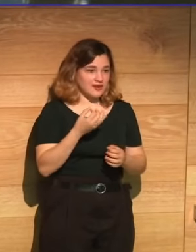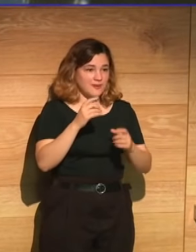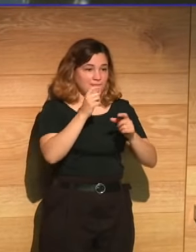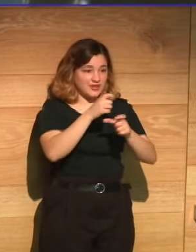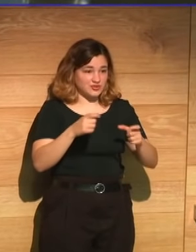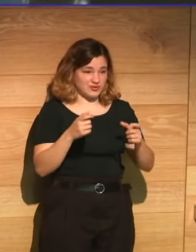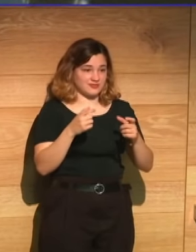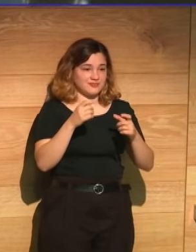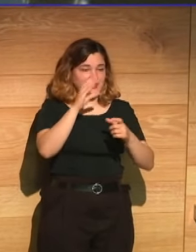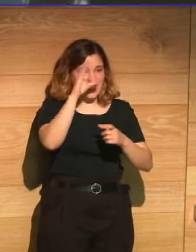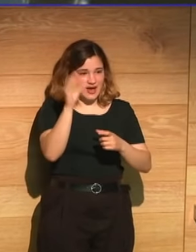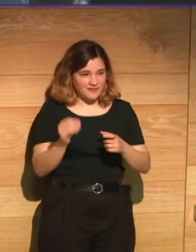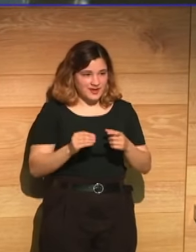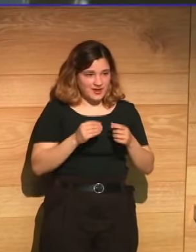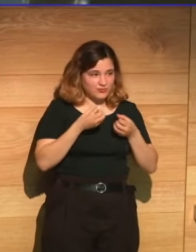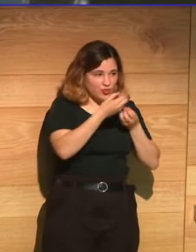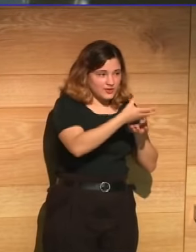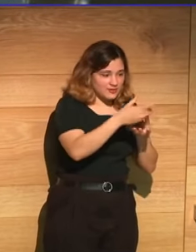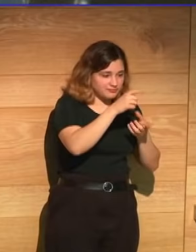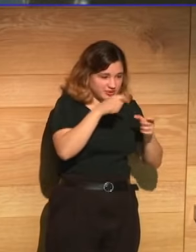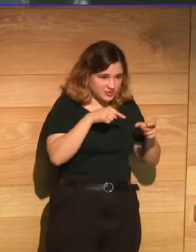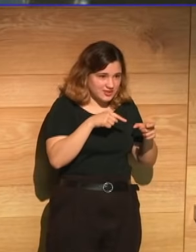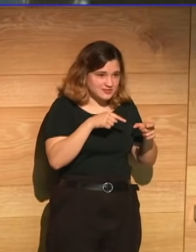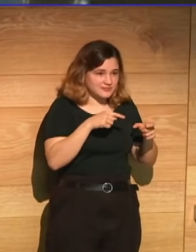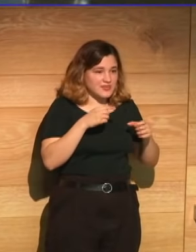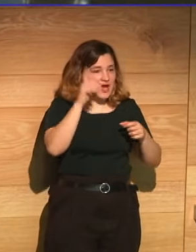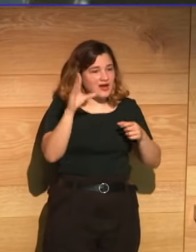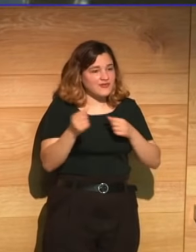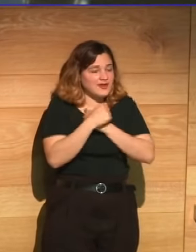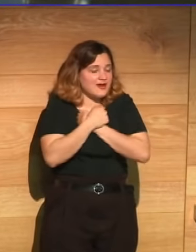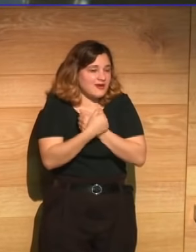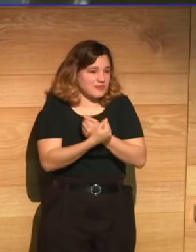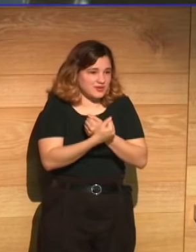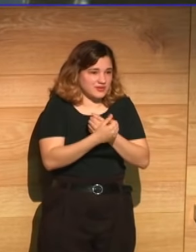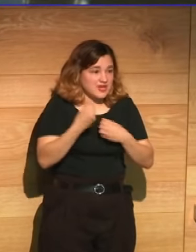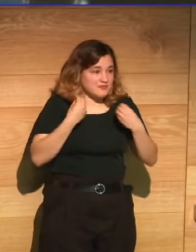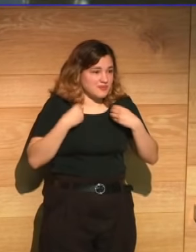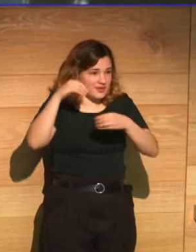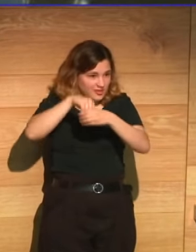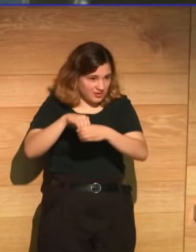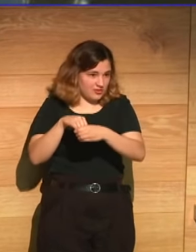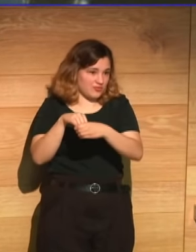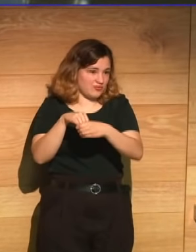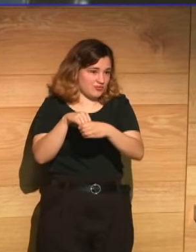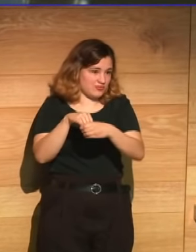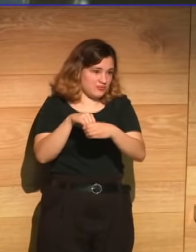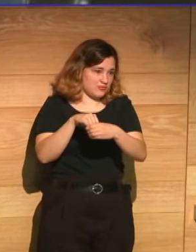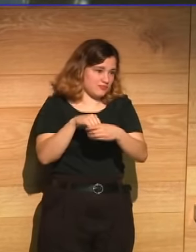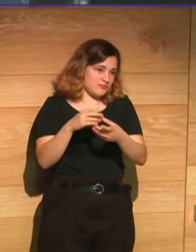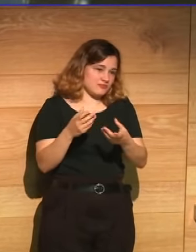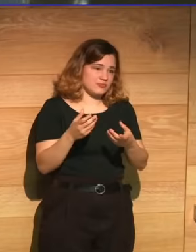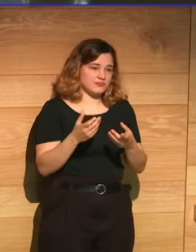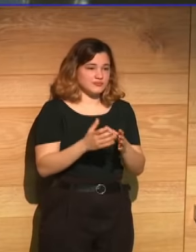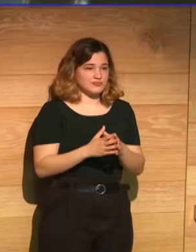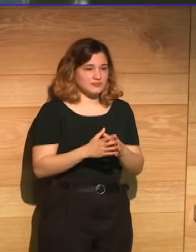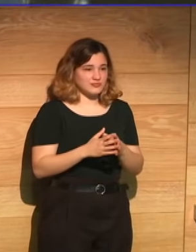África amen a África y conozcan a África, y sobre todo, si es posible, que hayan vivido en África. No creemos un poco menos